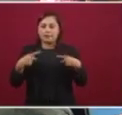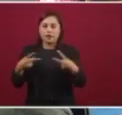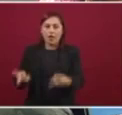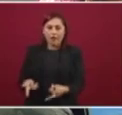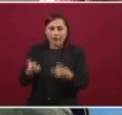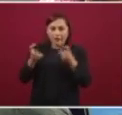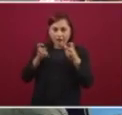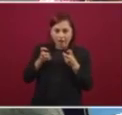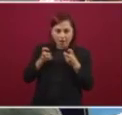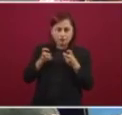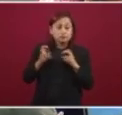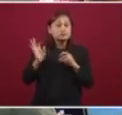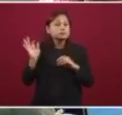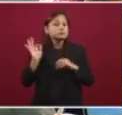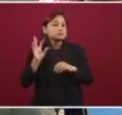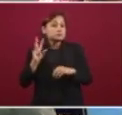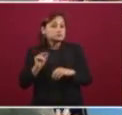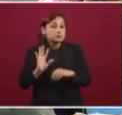informan.